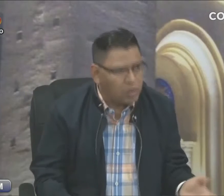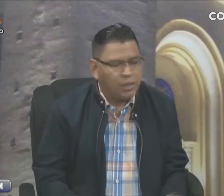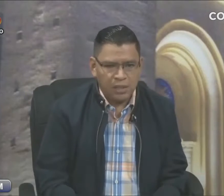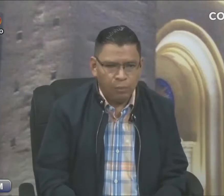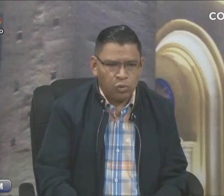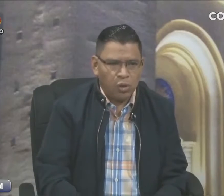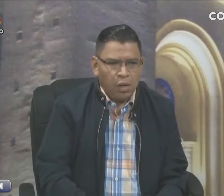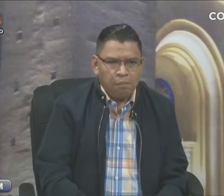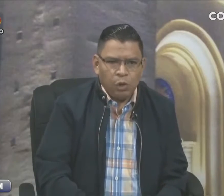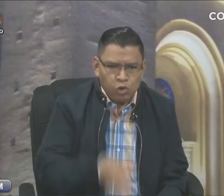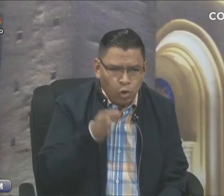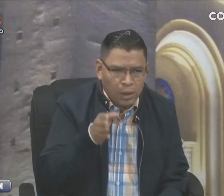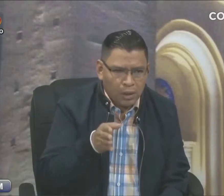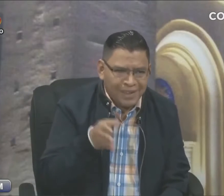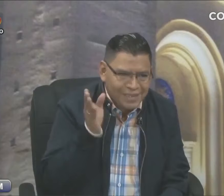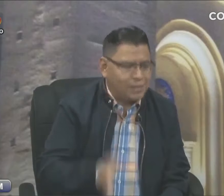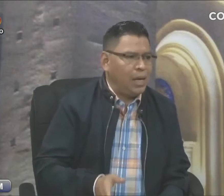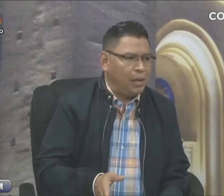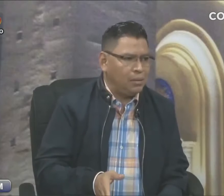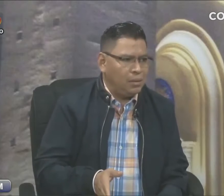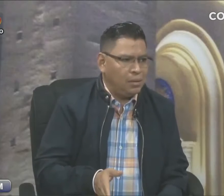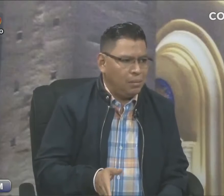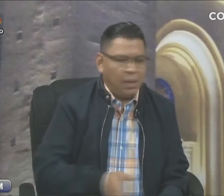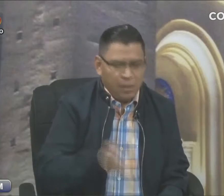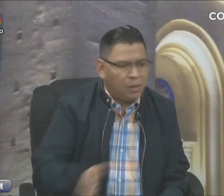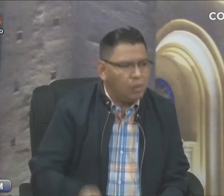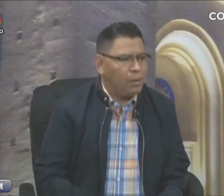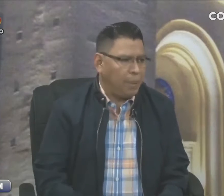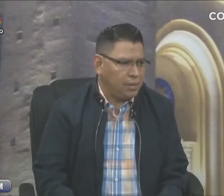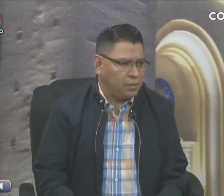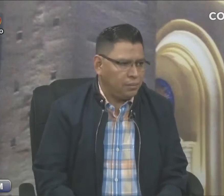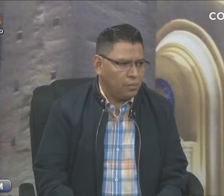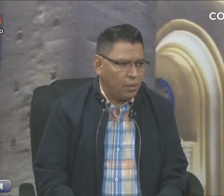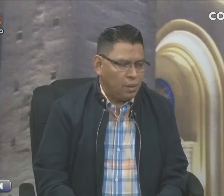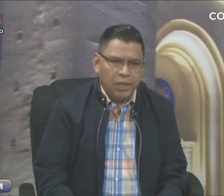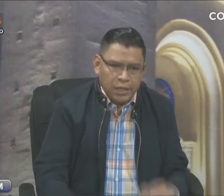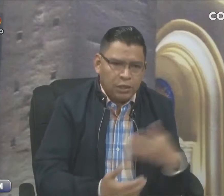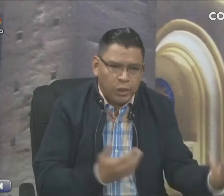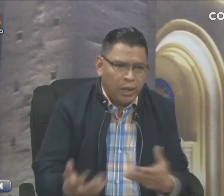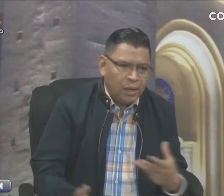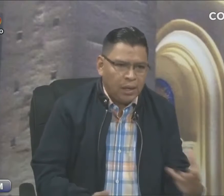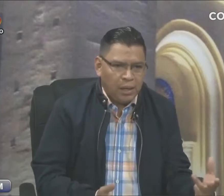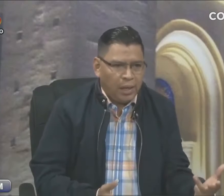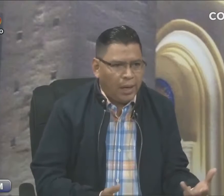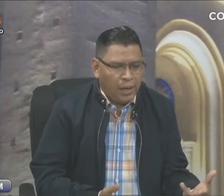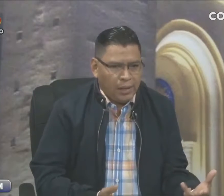mayoría no con 56 votos, pero son esenciales para el destino del país. Sí. Y es